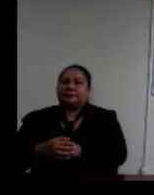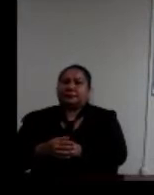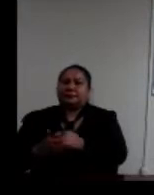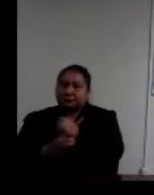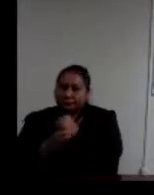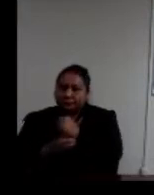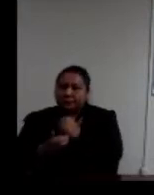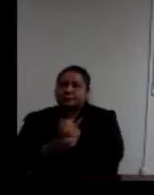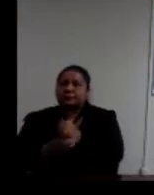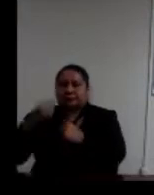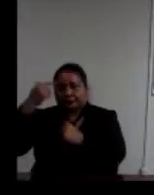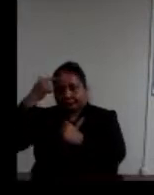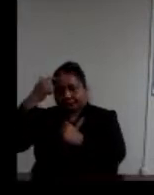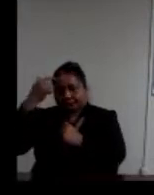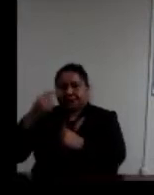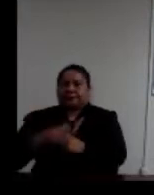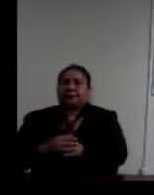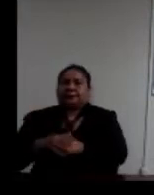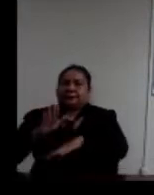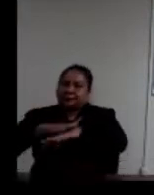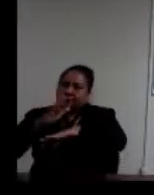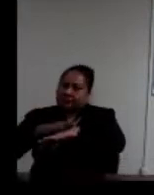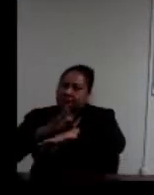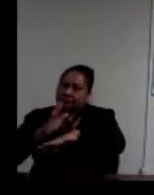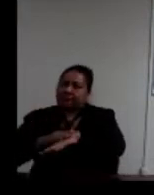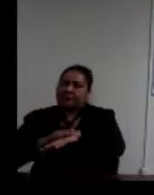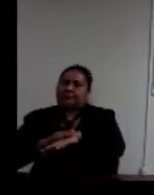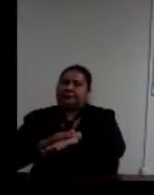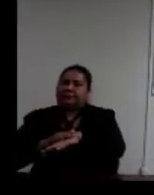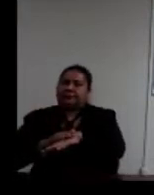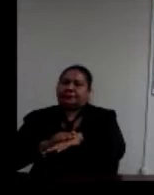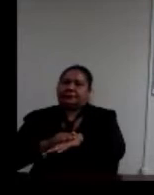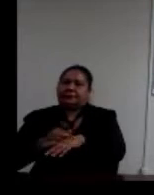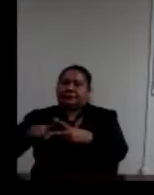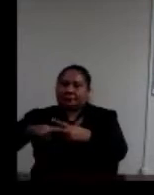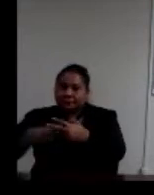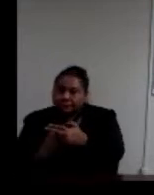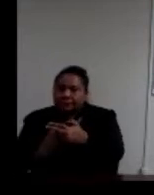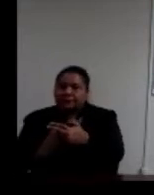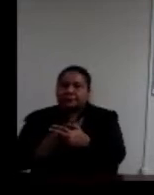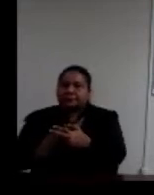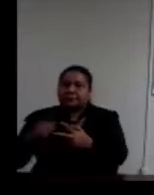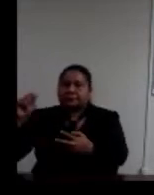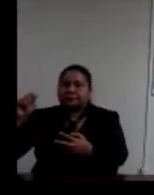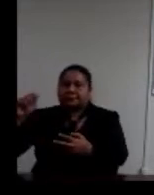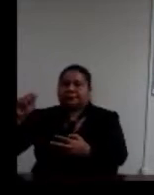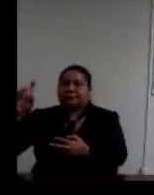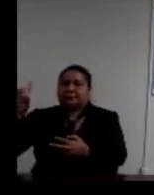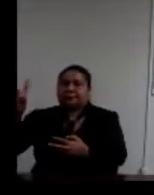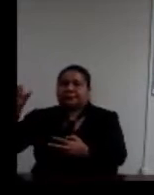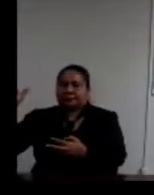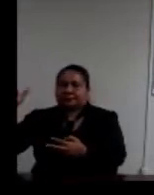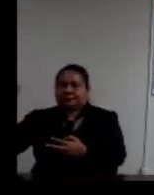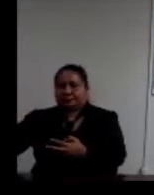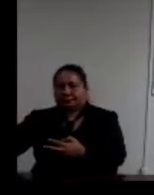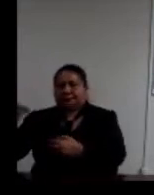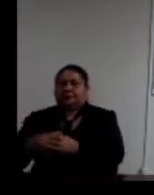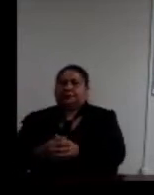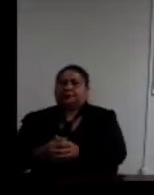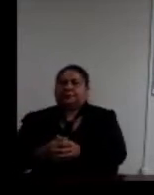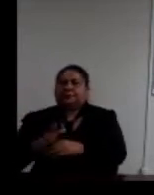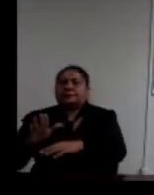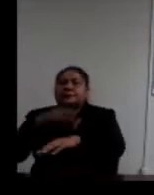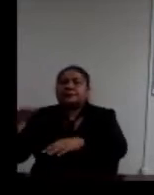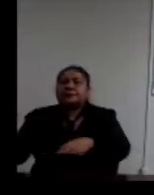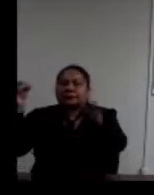esas dos sustancias, son las que más se relacionan con el inicio con la presentación de los síntomas. ¿Por qué